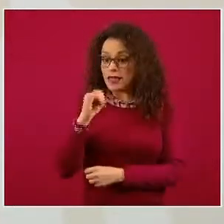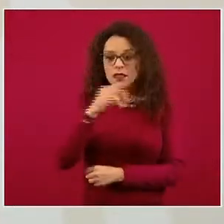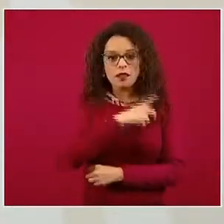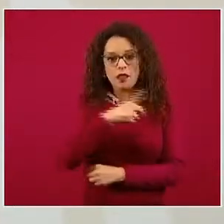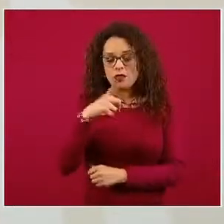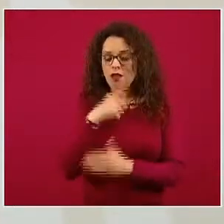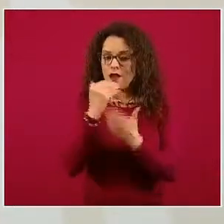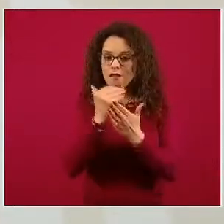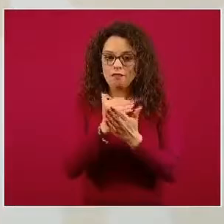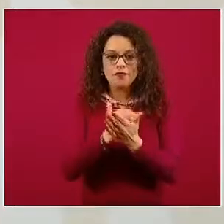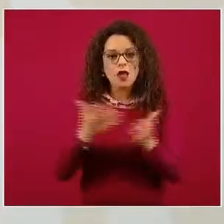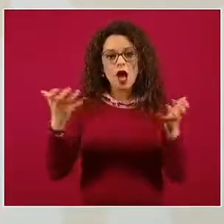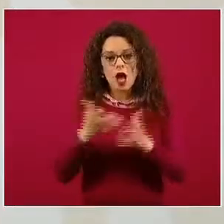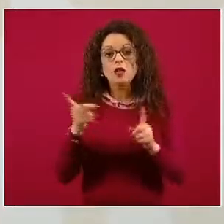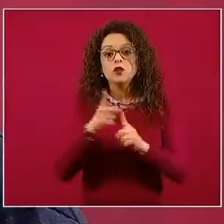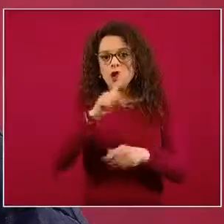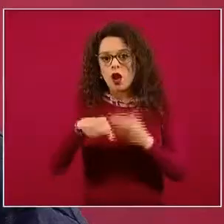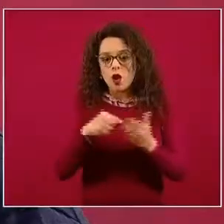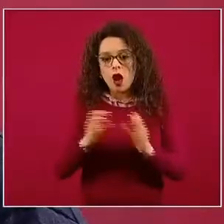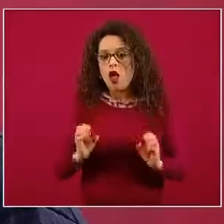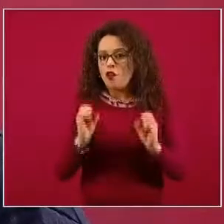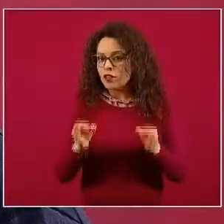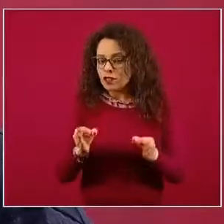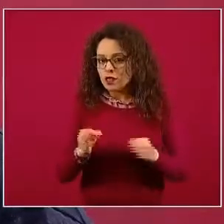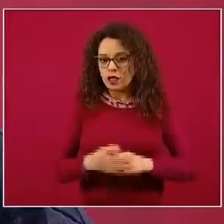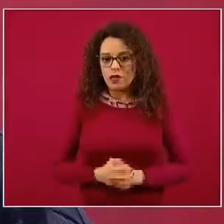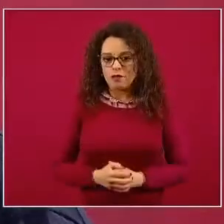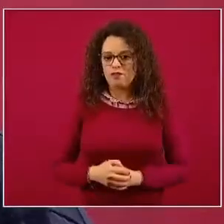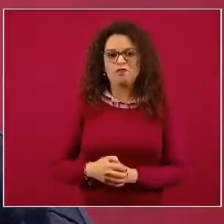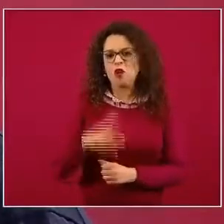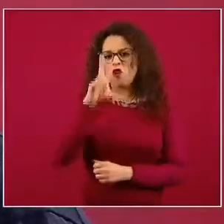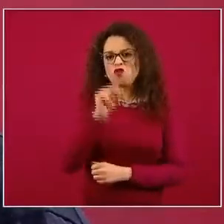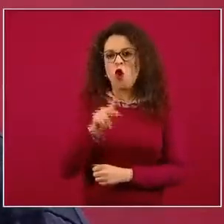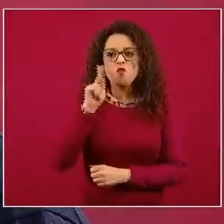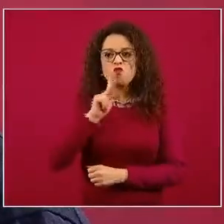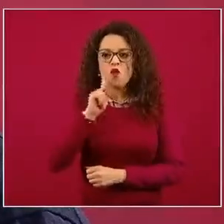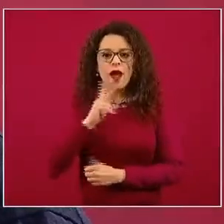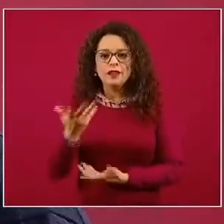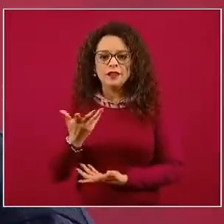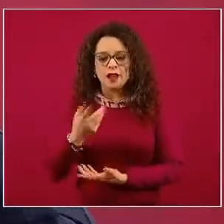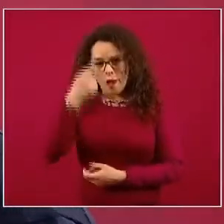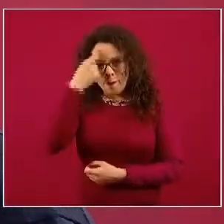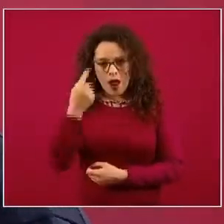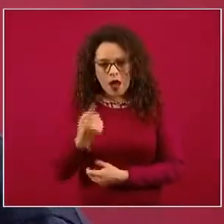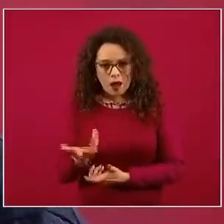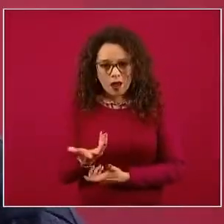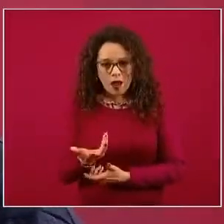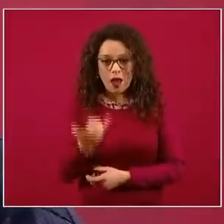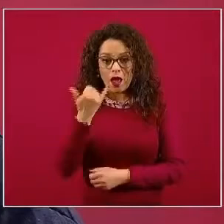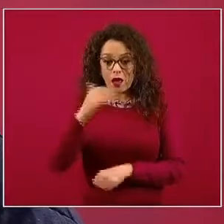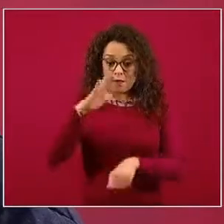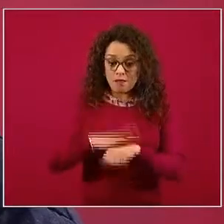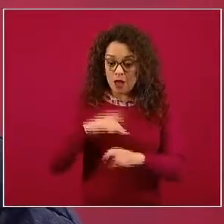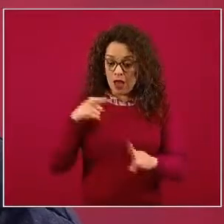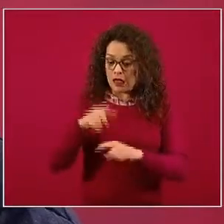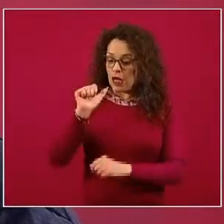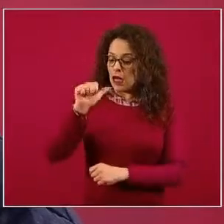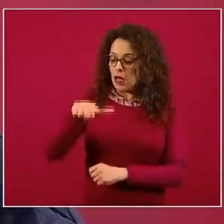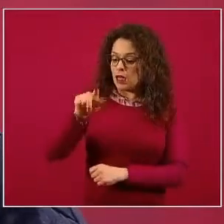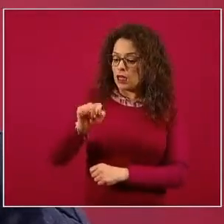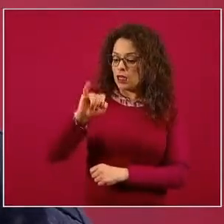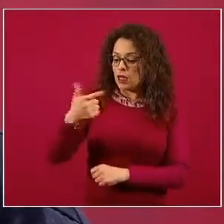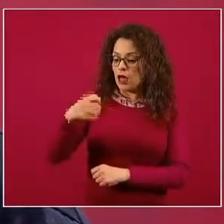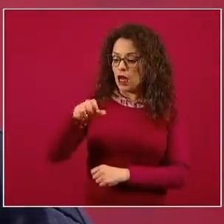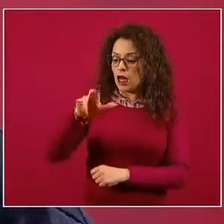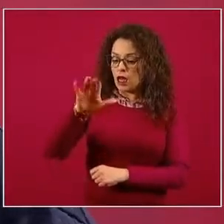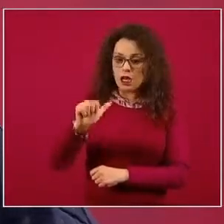deben de implementar en los espacios laborales, no la toma de muestras. Además, recordemos que la muestra y sobre todo la antigénica está indicada en